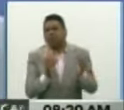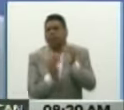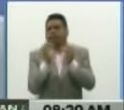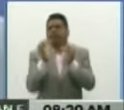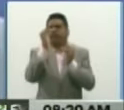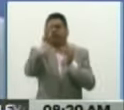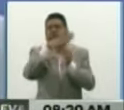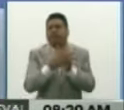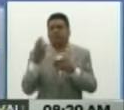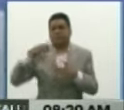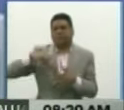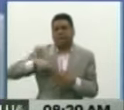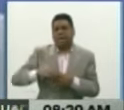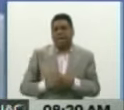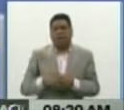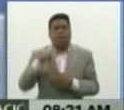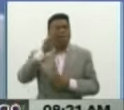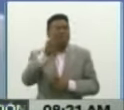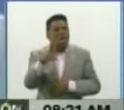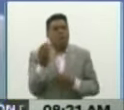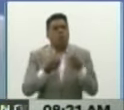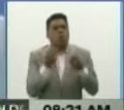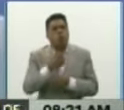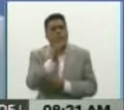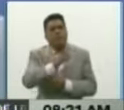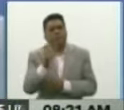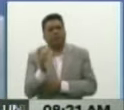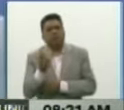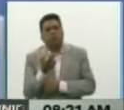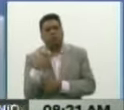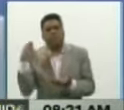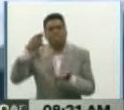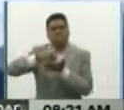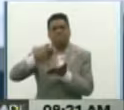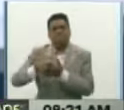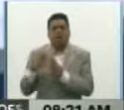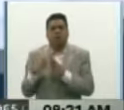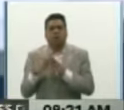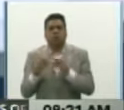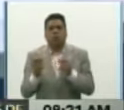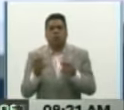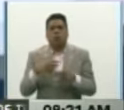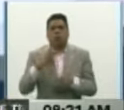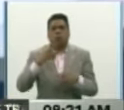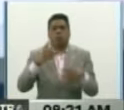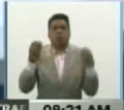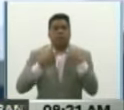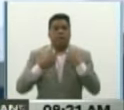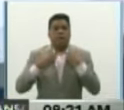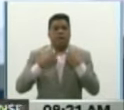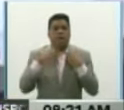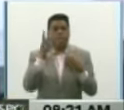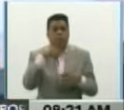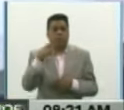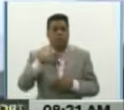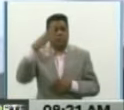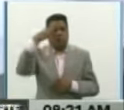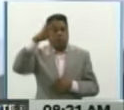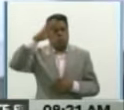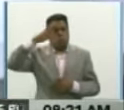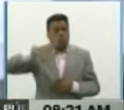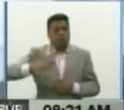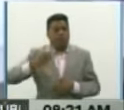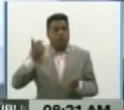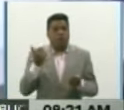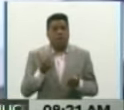alguna forma en su peregrinaje, digamos, tarifados por ahí haciendo vida política, que se quiten el uniforme y que vayan, porque los